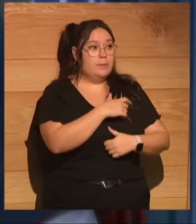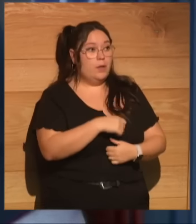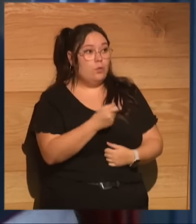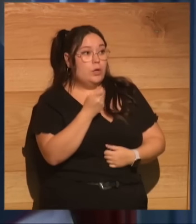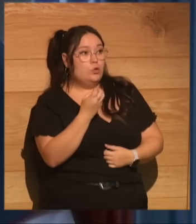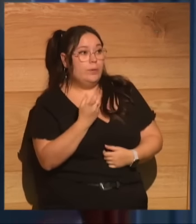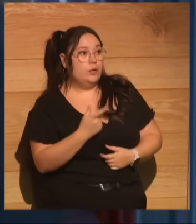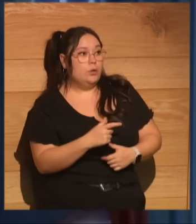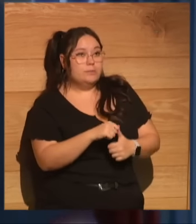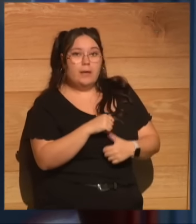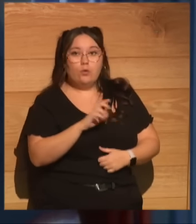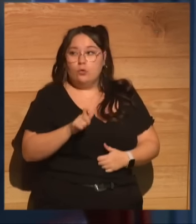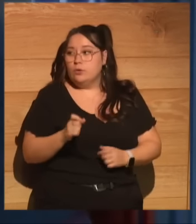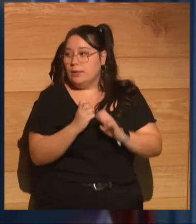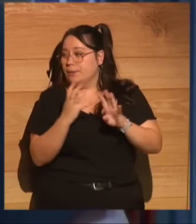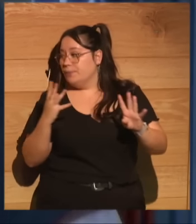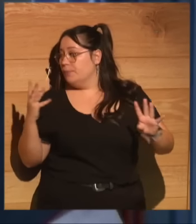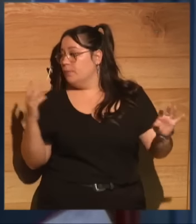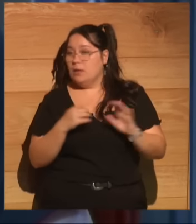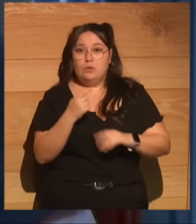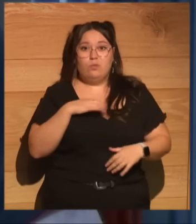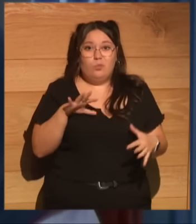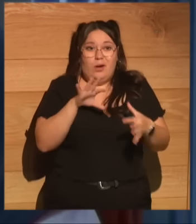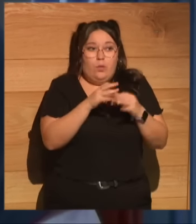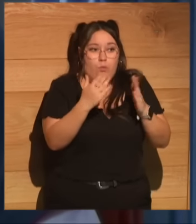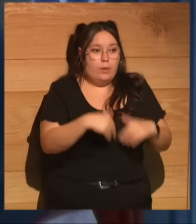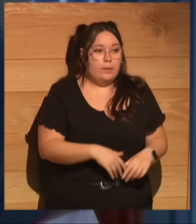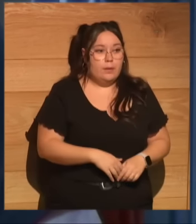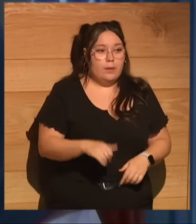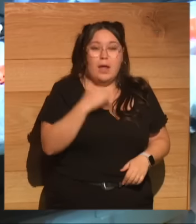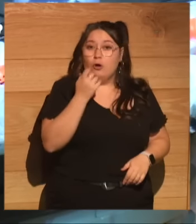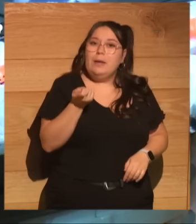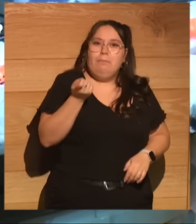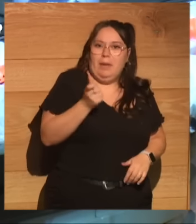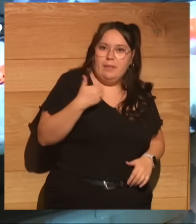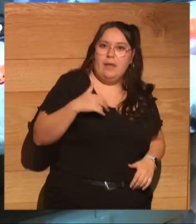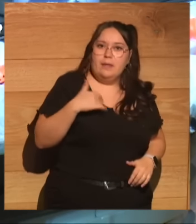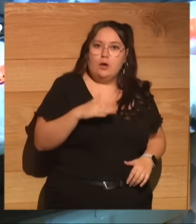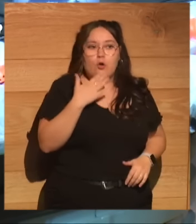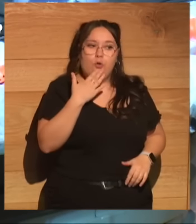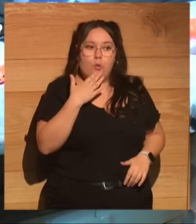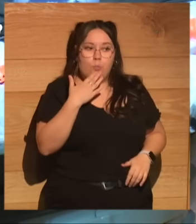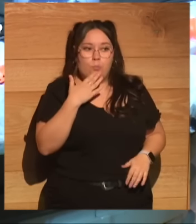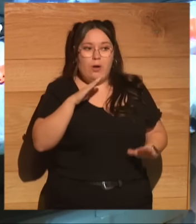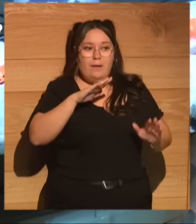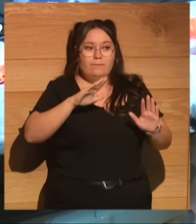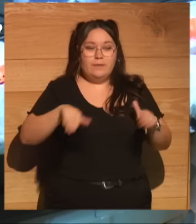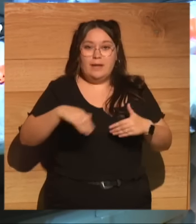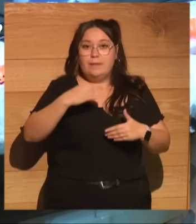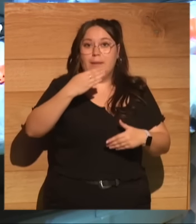numerito, esperando ahí con otra gente con la que no tienes nada que ver, ¿no? Algo que ya aparecía un poquito en el final de Vincent era